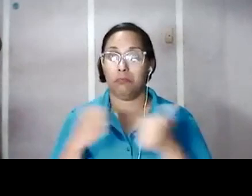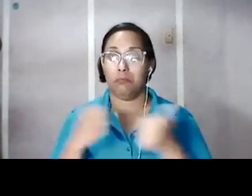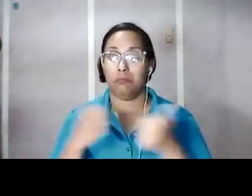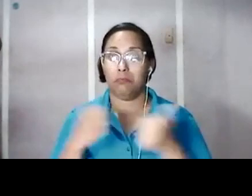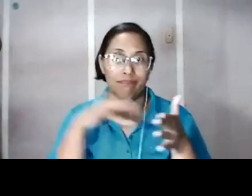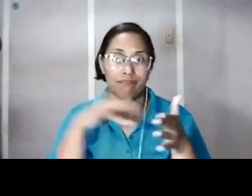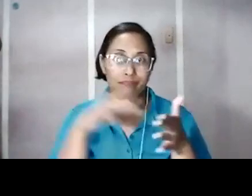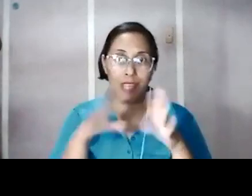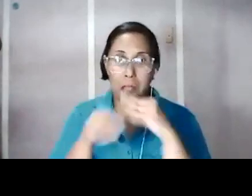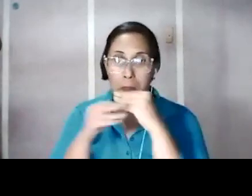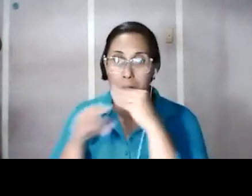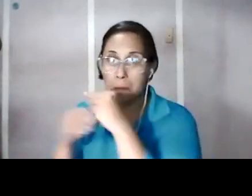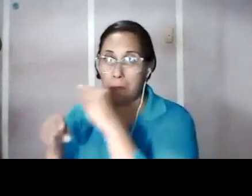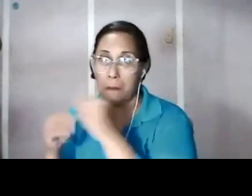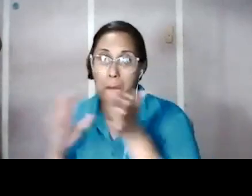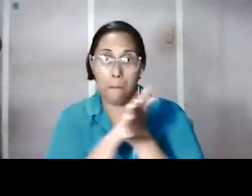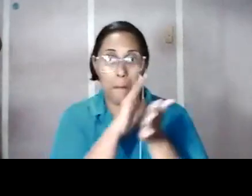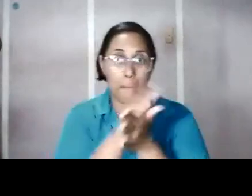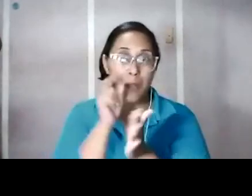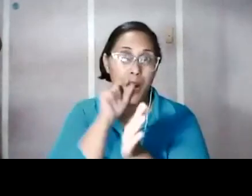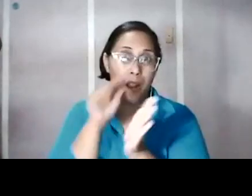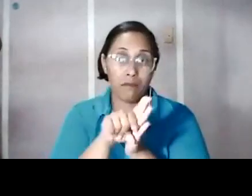siguen apareciendo documentos, más fotos.